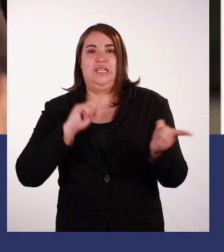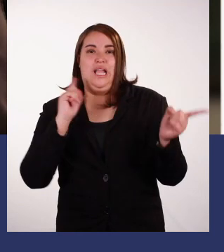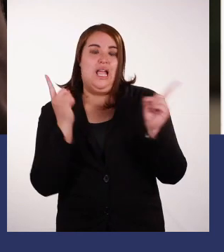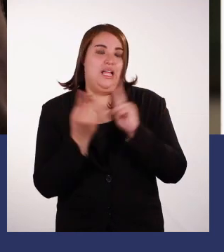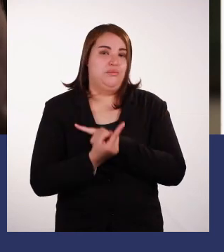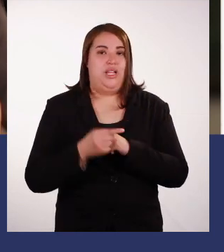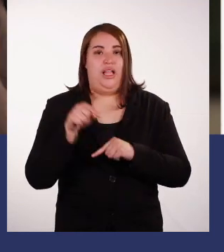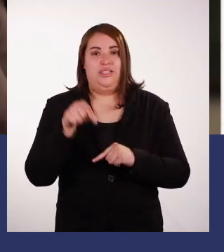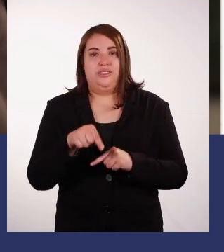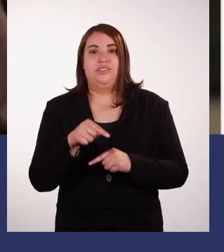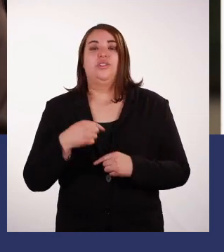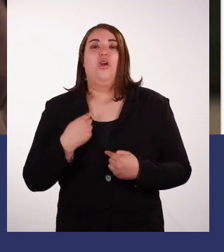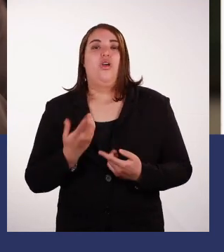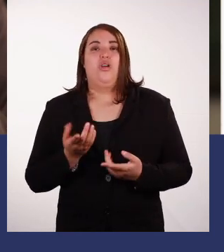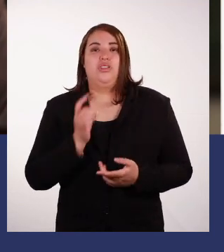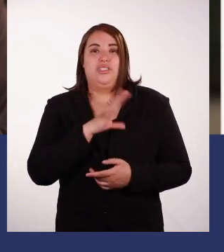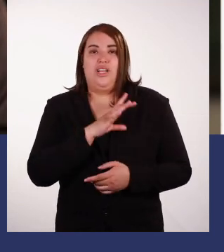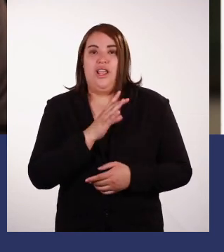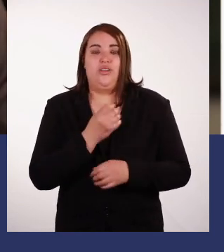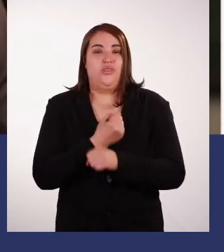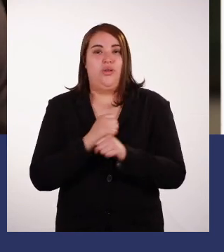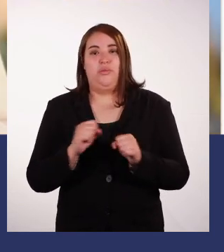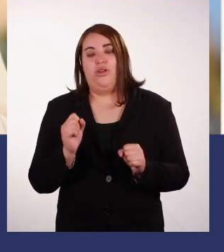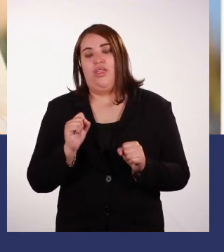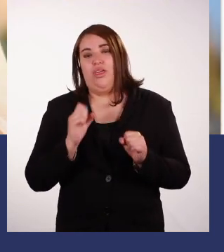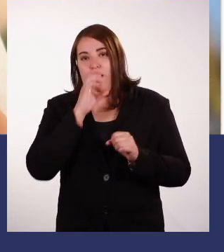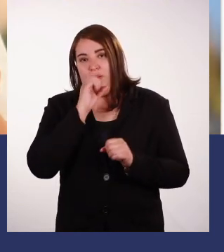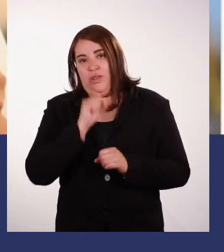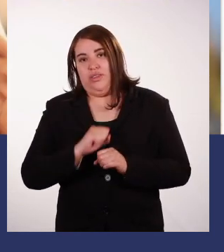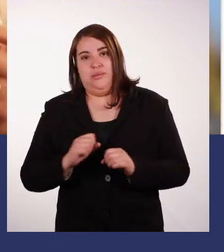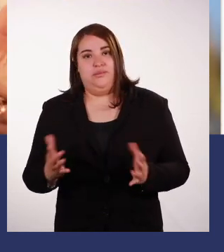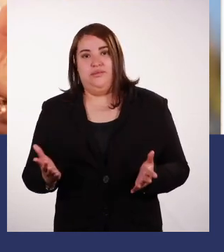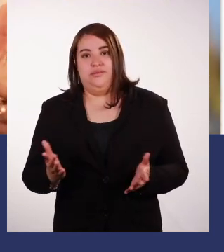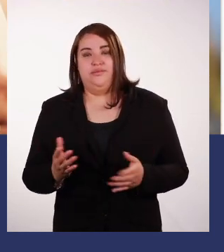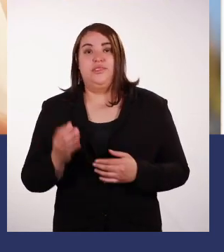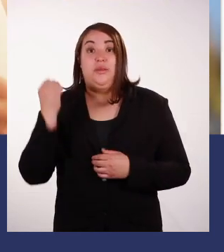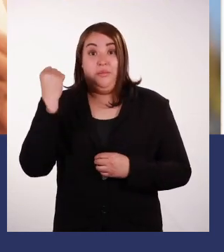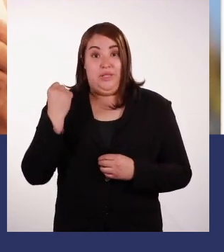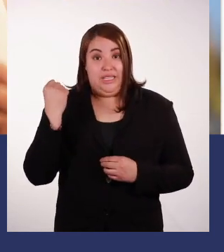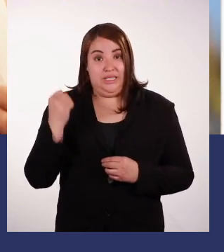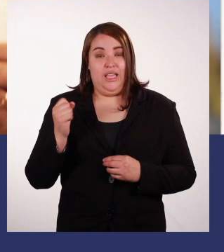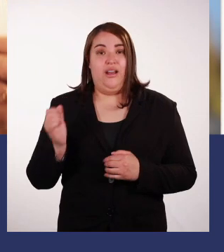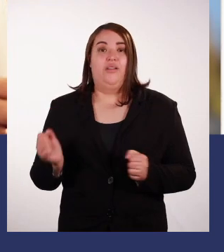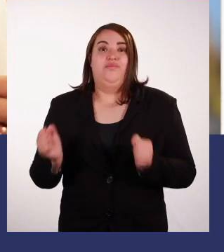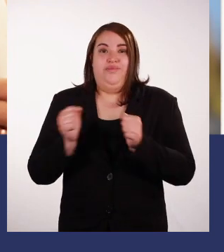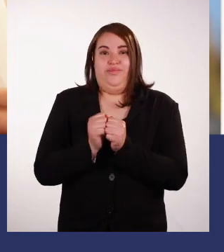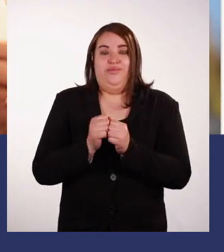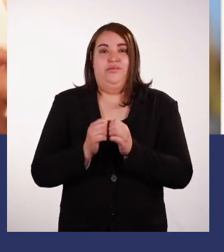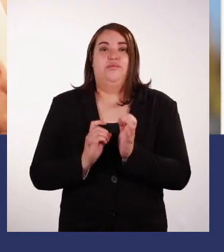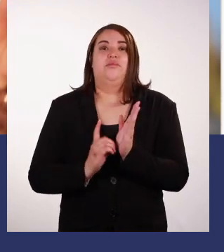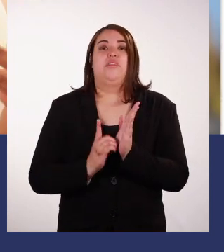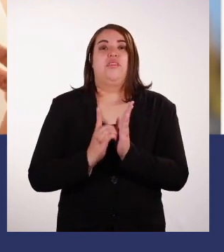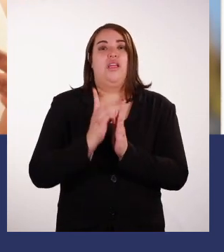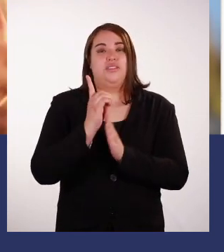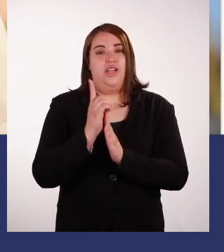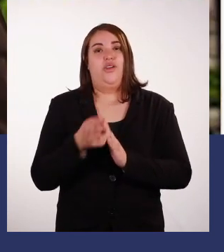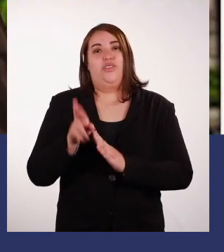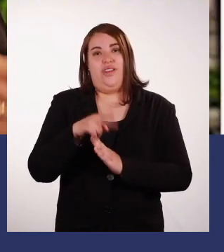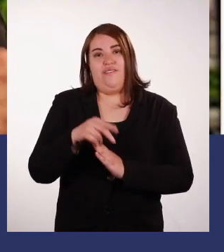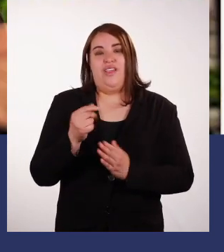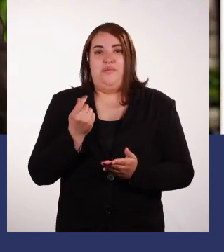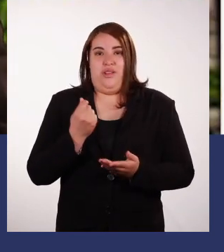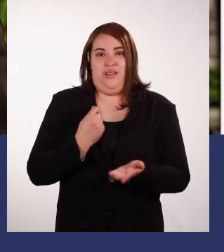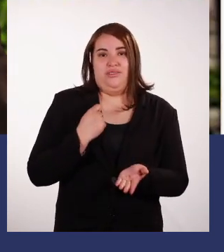Los chilenos no podemos esperar más. Junto a Sebastián Piñera, volveremos a crecer con más inversión.